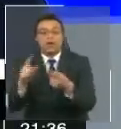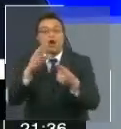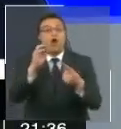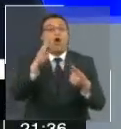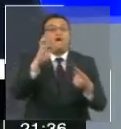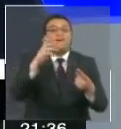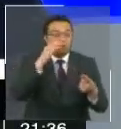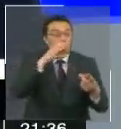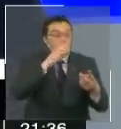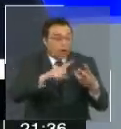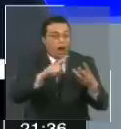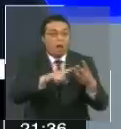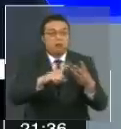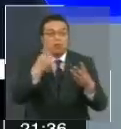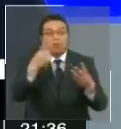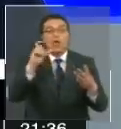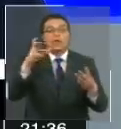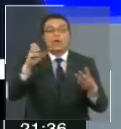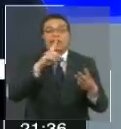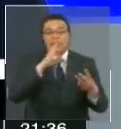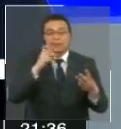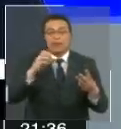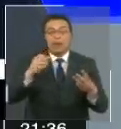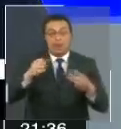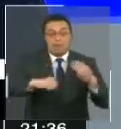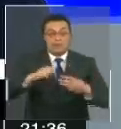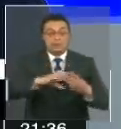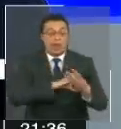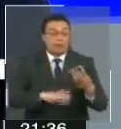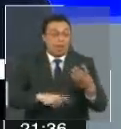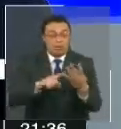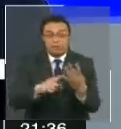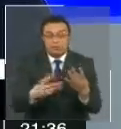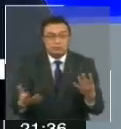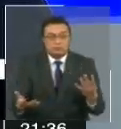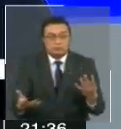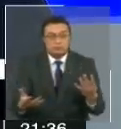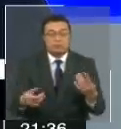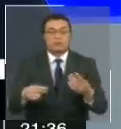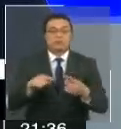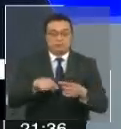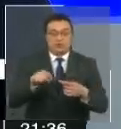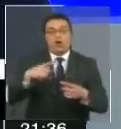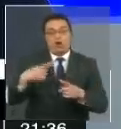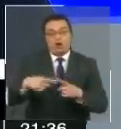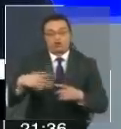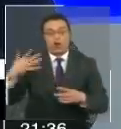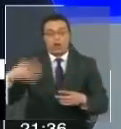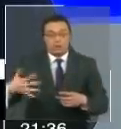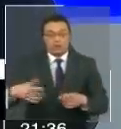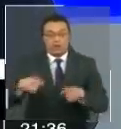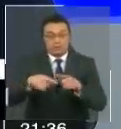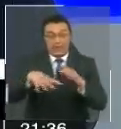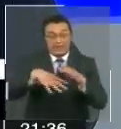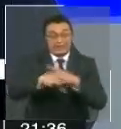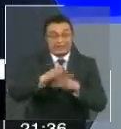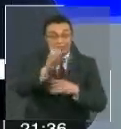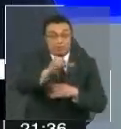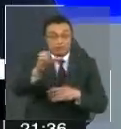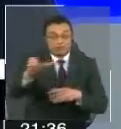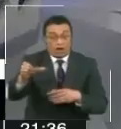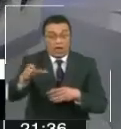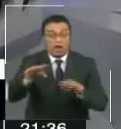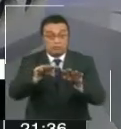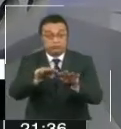obreros, campesinos, hay un gerente de una empresa del Estado, en fin. Y lo otro que es relevante es que de estas 15 personas que